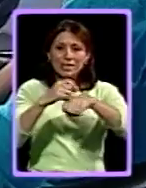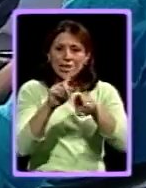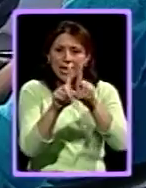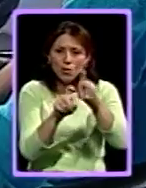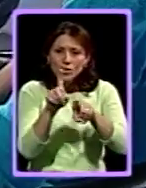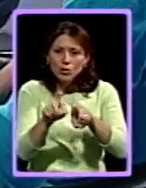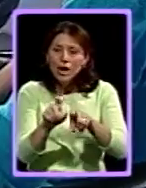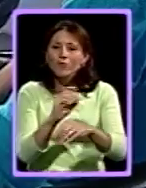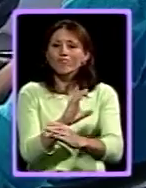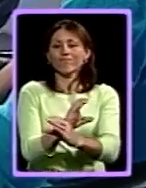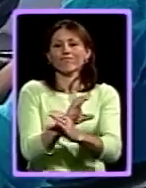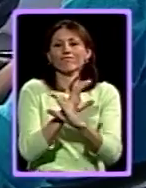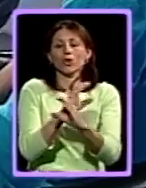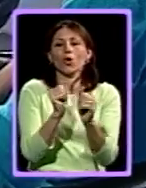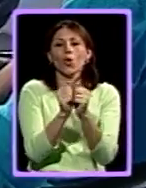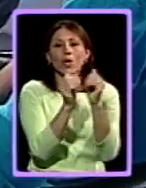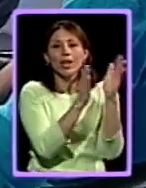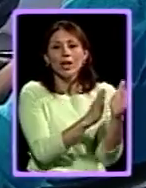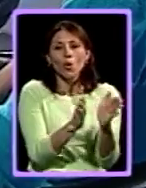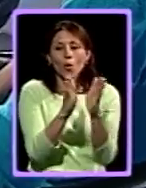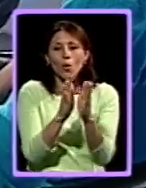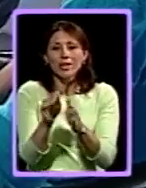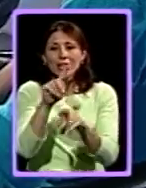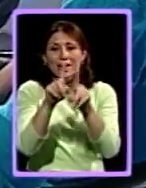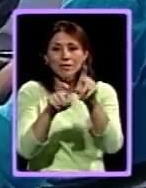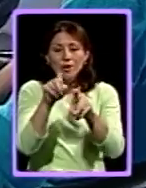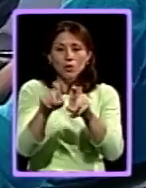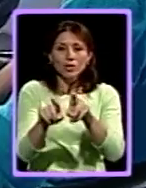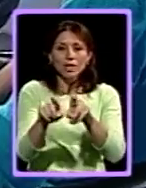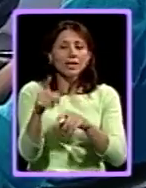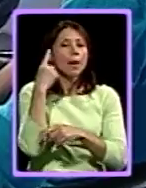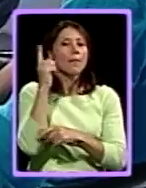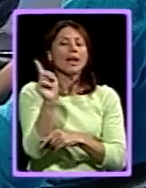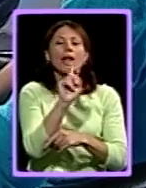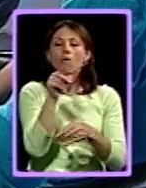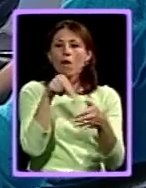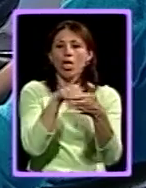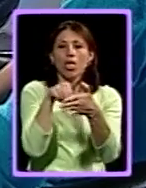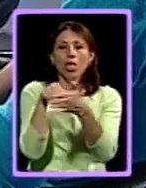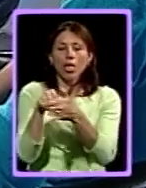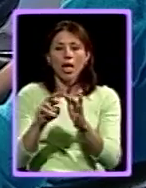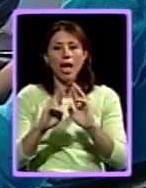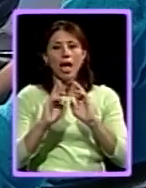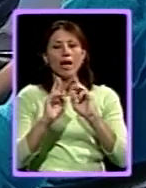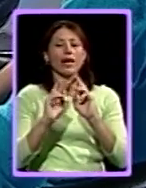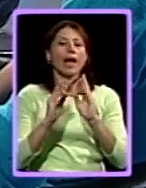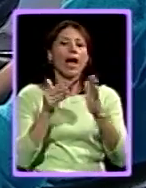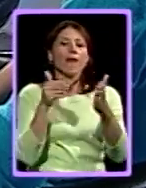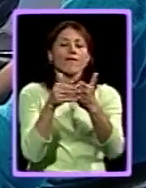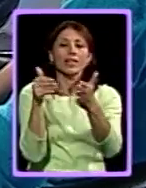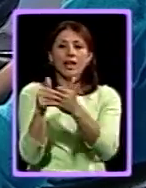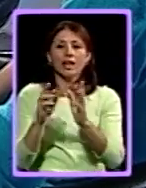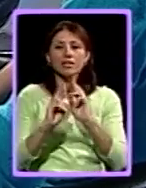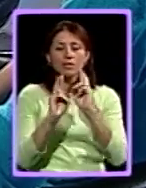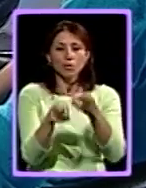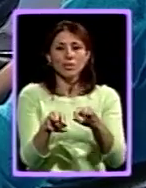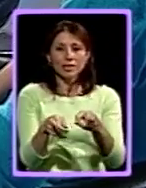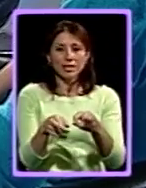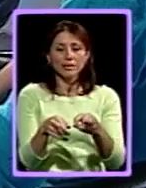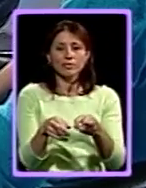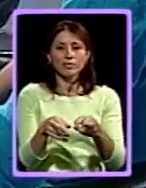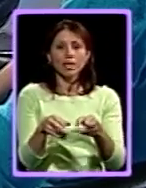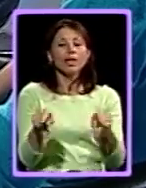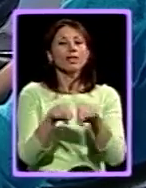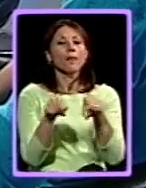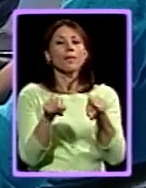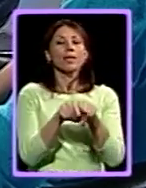las preguntas para no afectar las respuestas, con la forma en que se hacen las preguntas, las opciones de respuesta que se dan, si